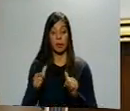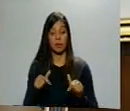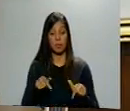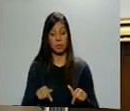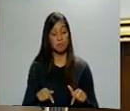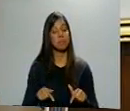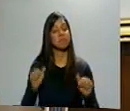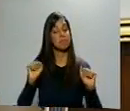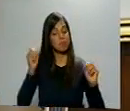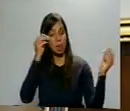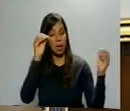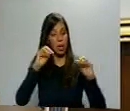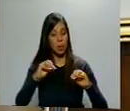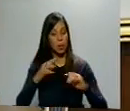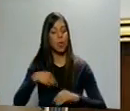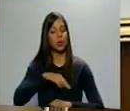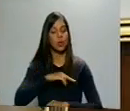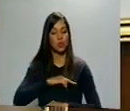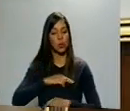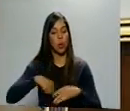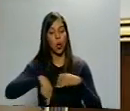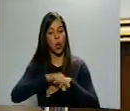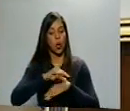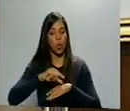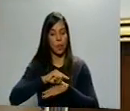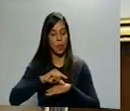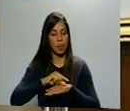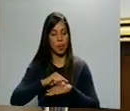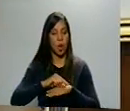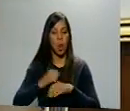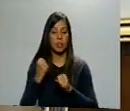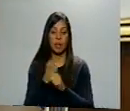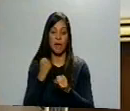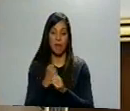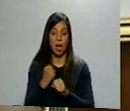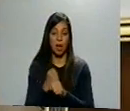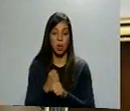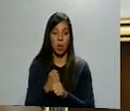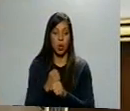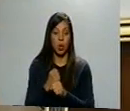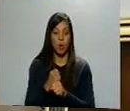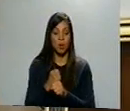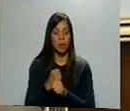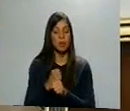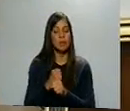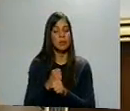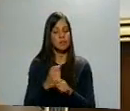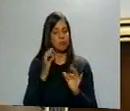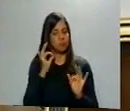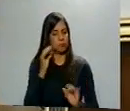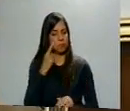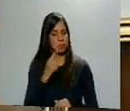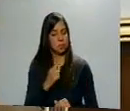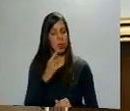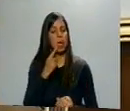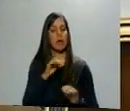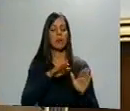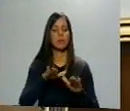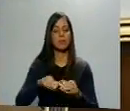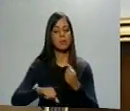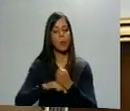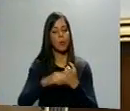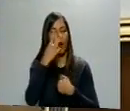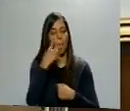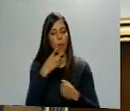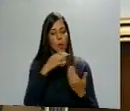comparto también que nosotros, como un gobierno obrero, un gobierno de clase, un gobierno que está con el pueblo,